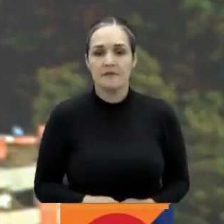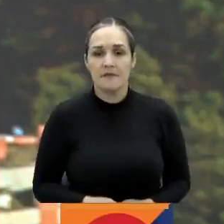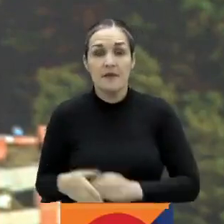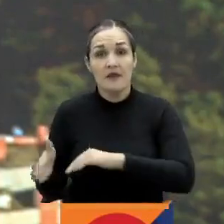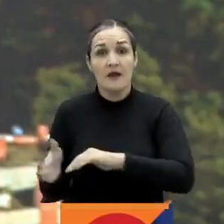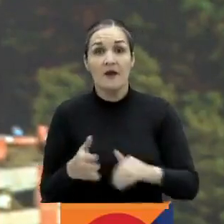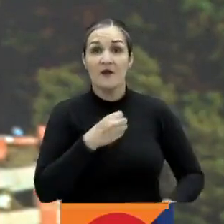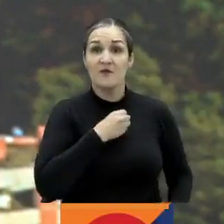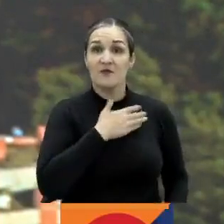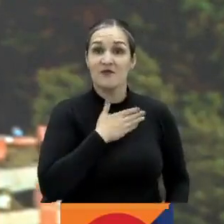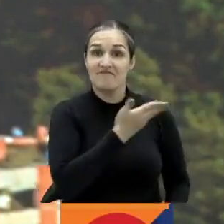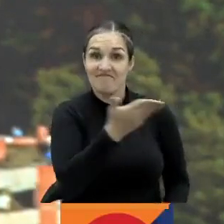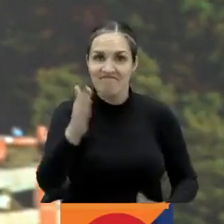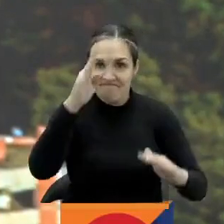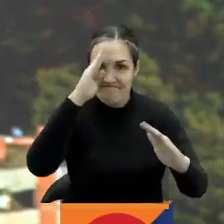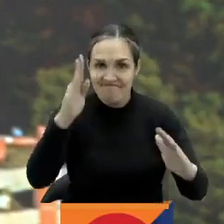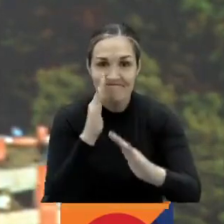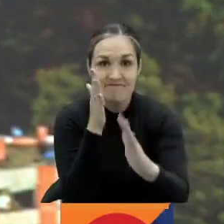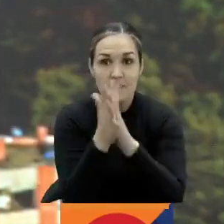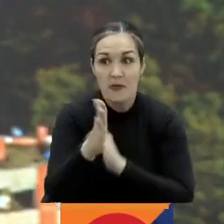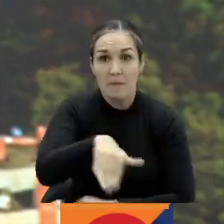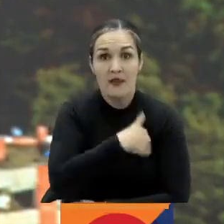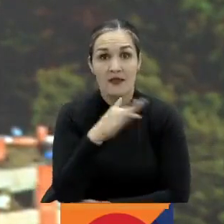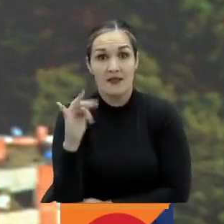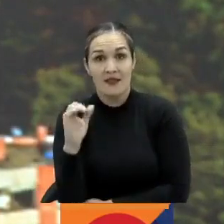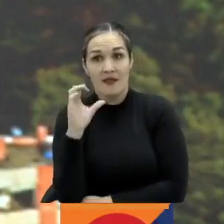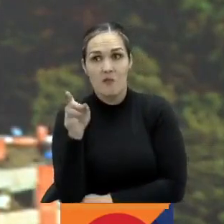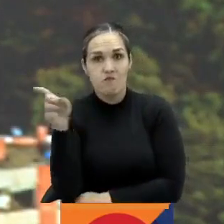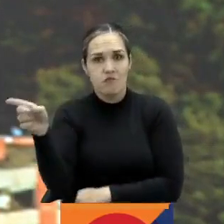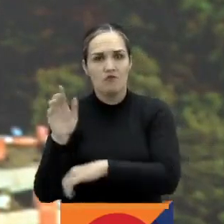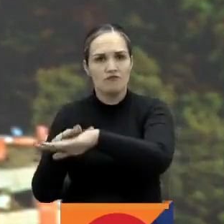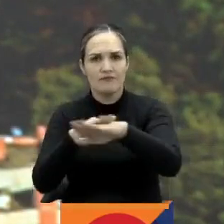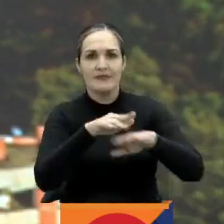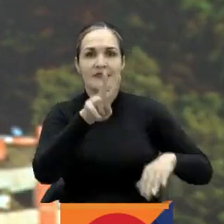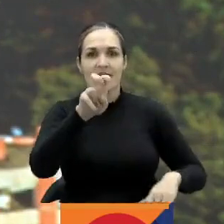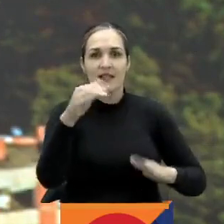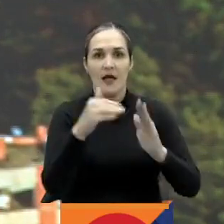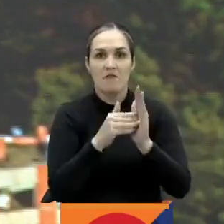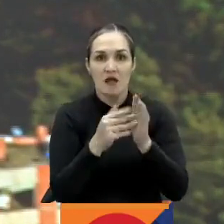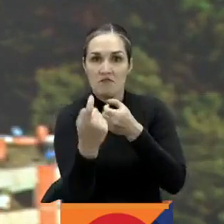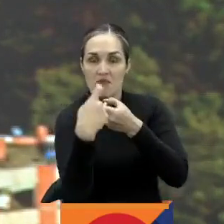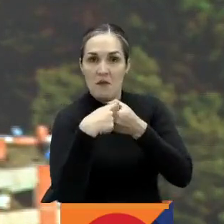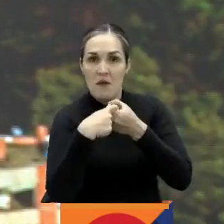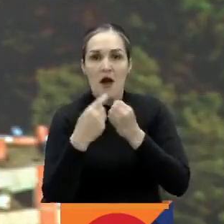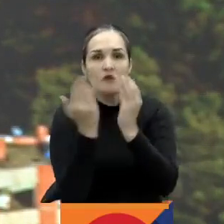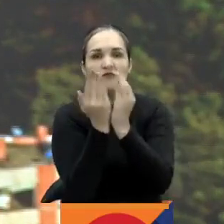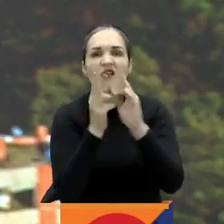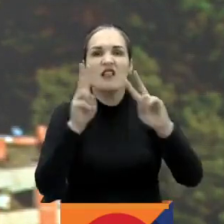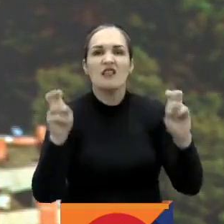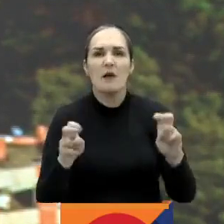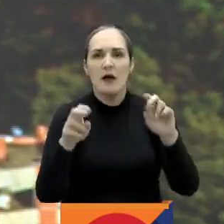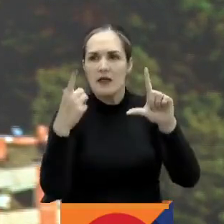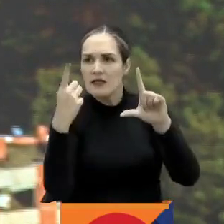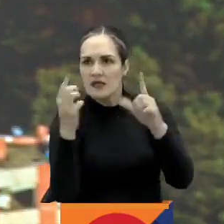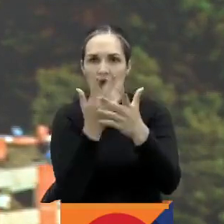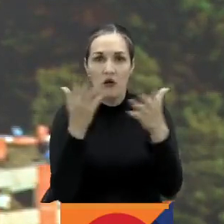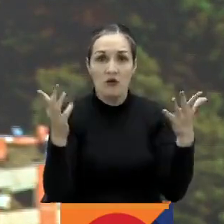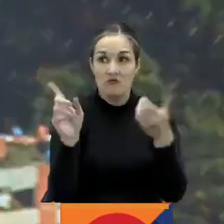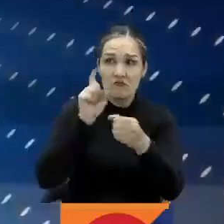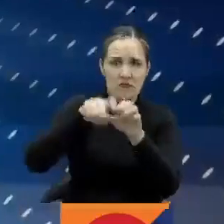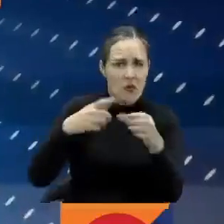Llegamos a oportunidades, atentos, porque el Ministerio de las TIC abrió 7.000 cupos para estudiar tendencias digitales. Aquí les contamos cómo